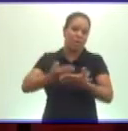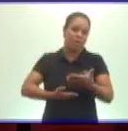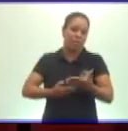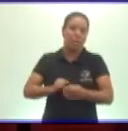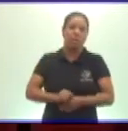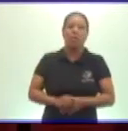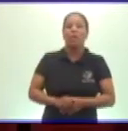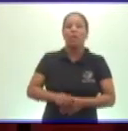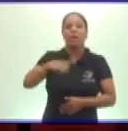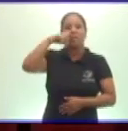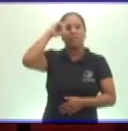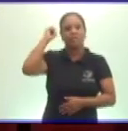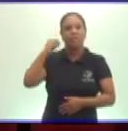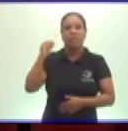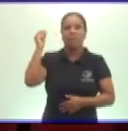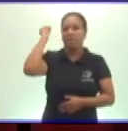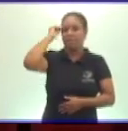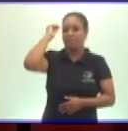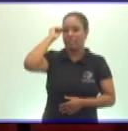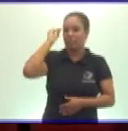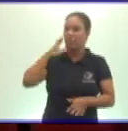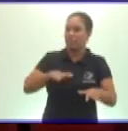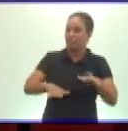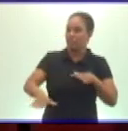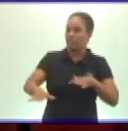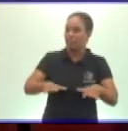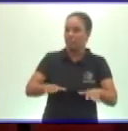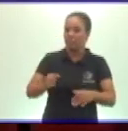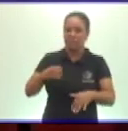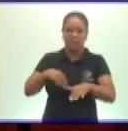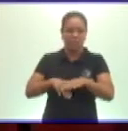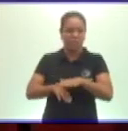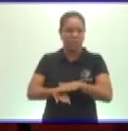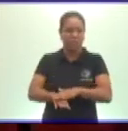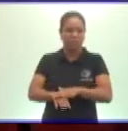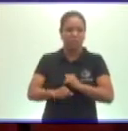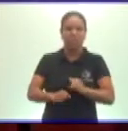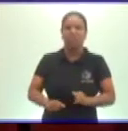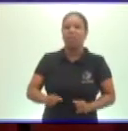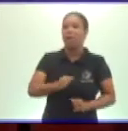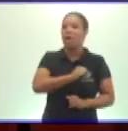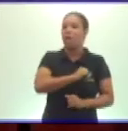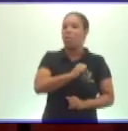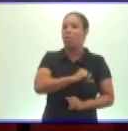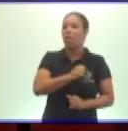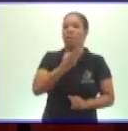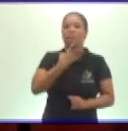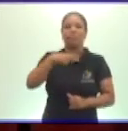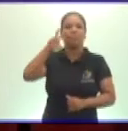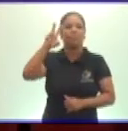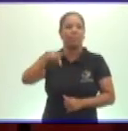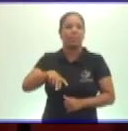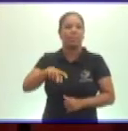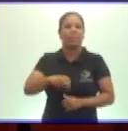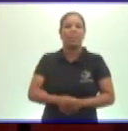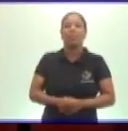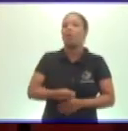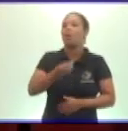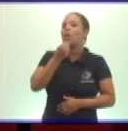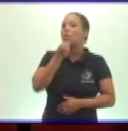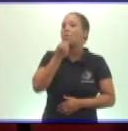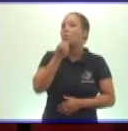que aprendiendo estés en condiciones de someterte a cualquier instrumento evaluativo que pueda, en